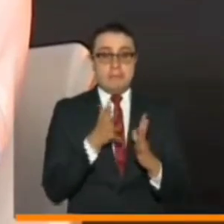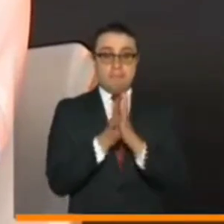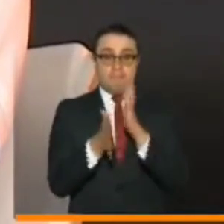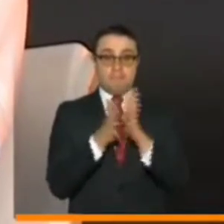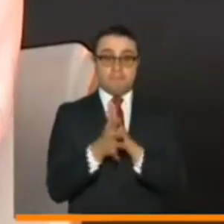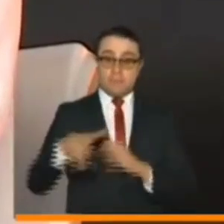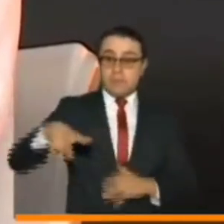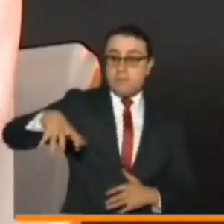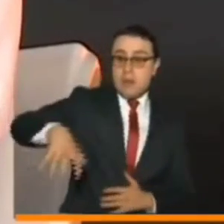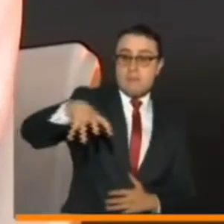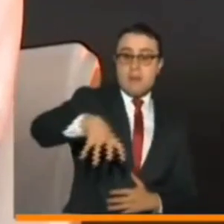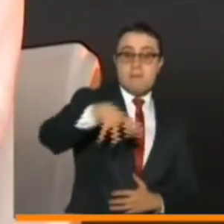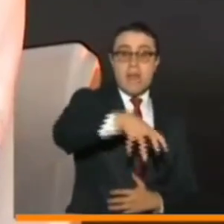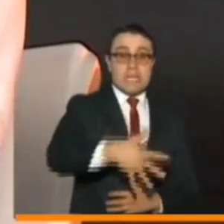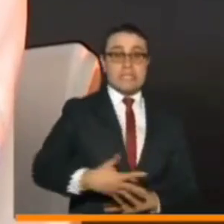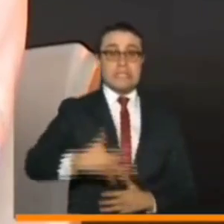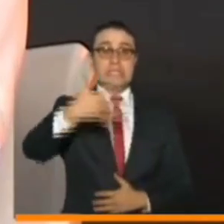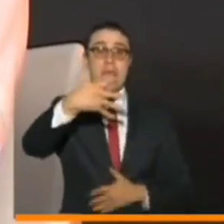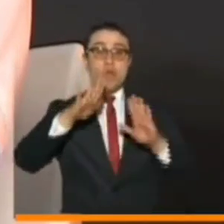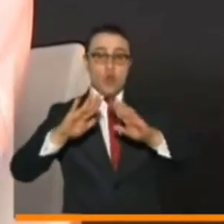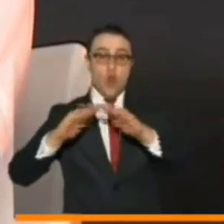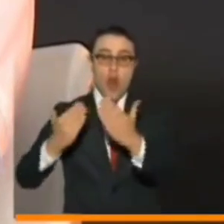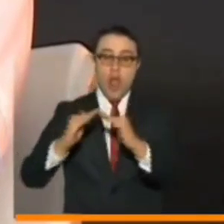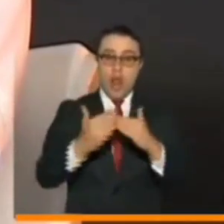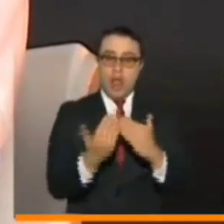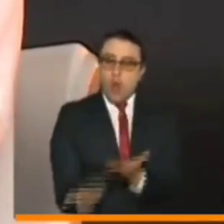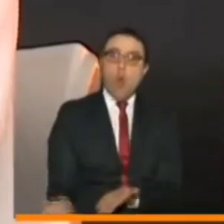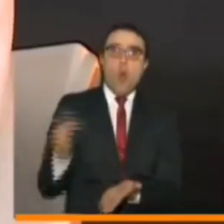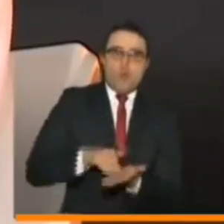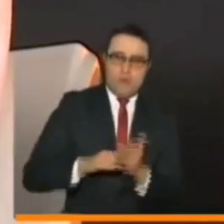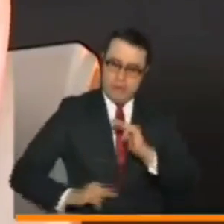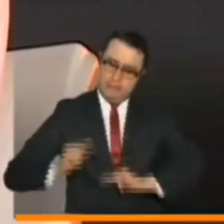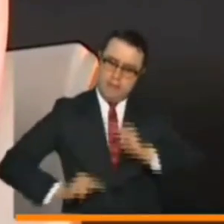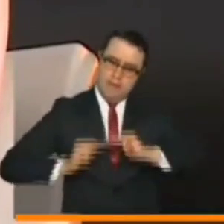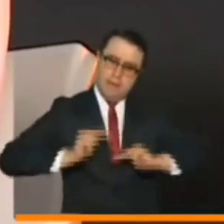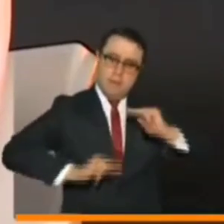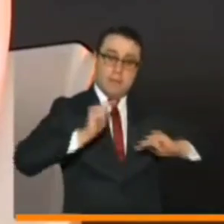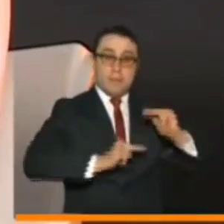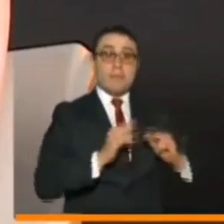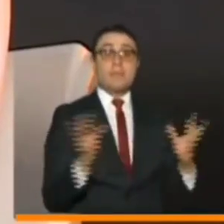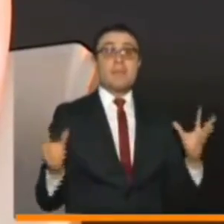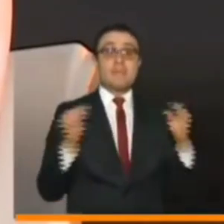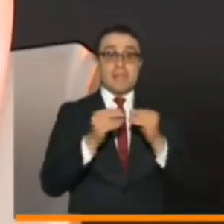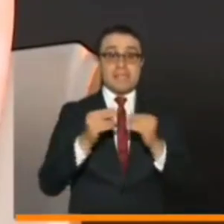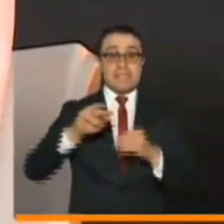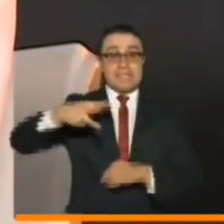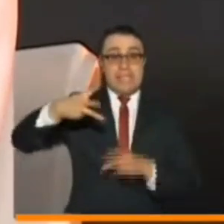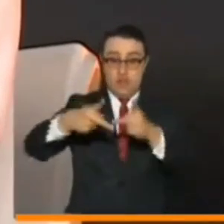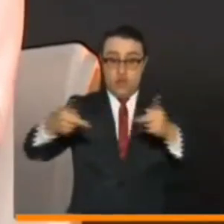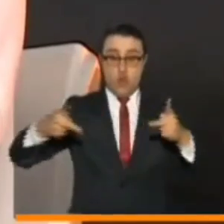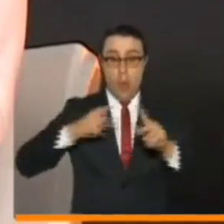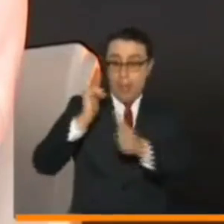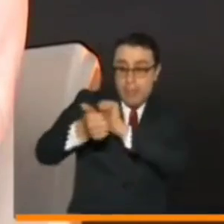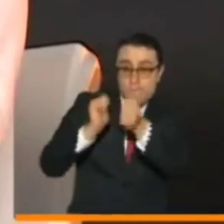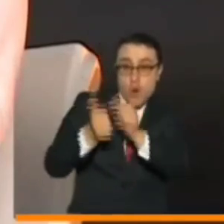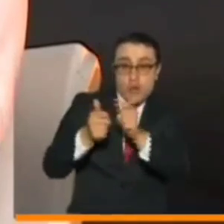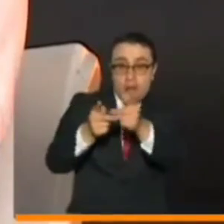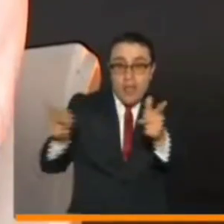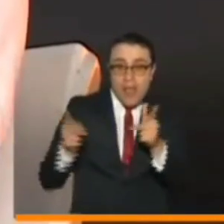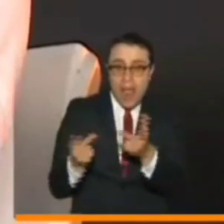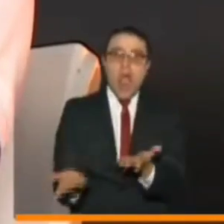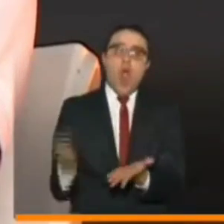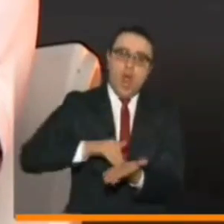5 sedes de las instituciones educativas, igualmente de 3 escenarios deportivos. Así entonces,